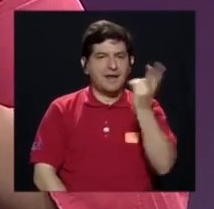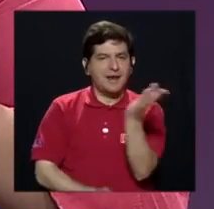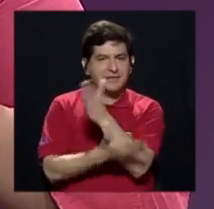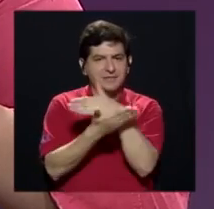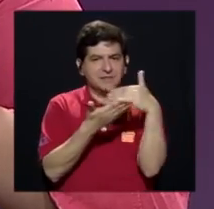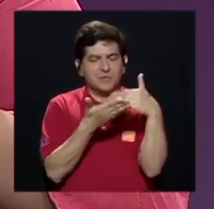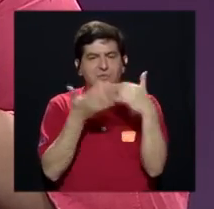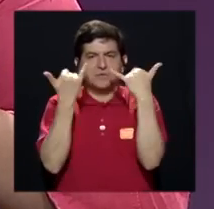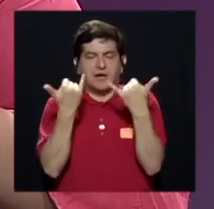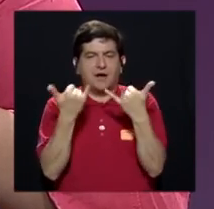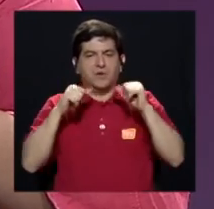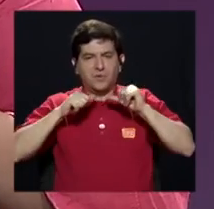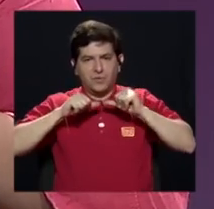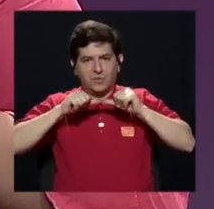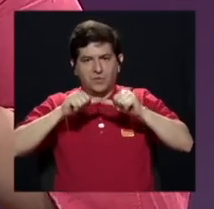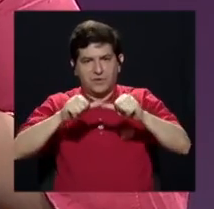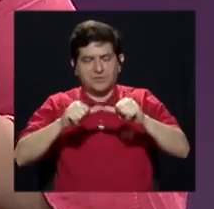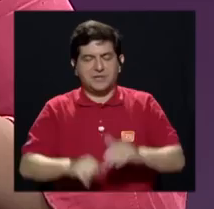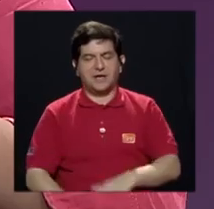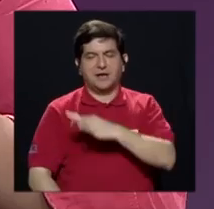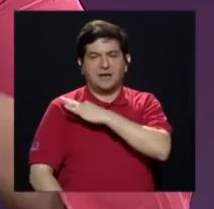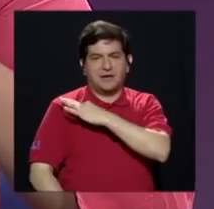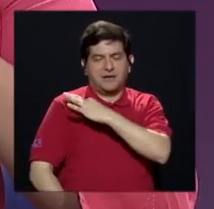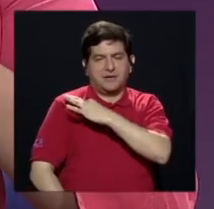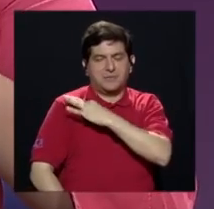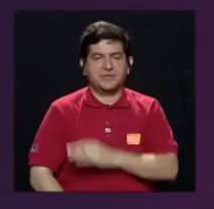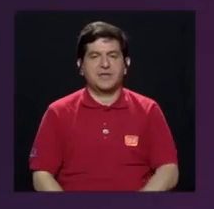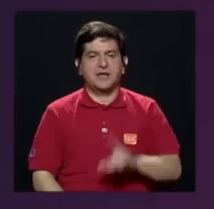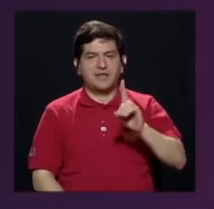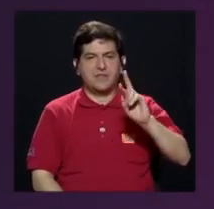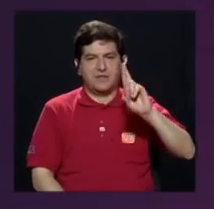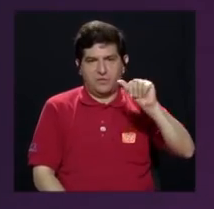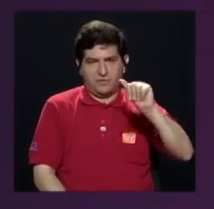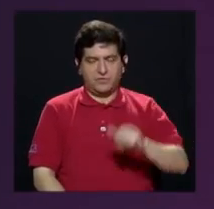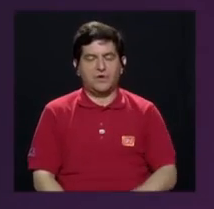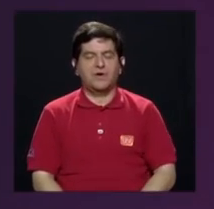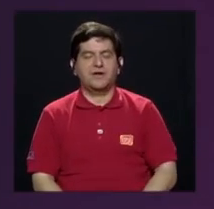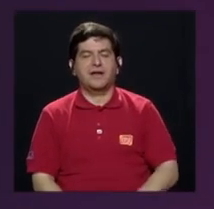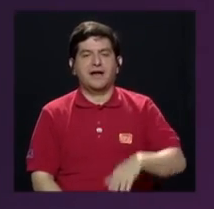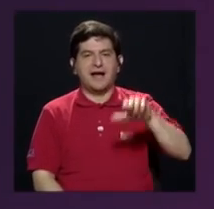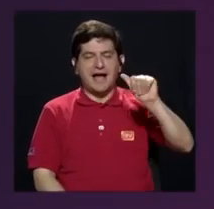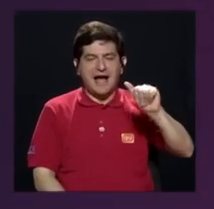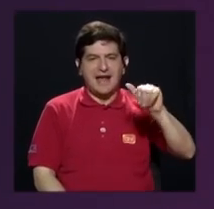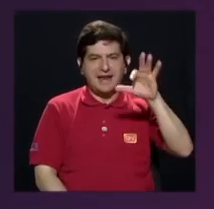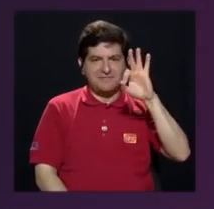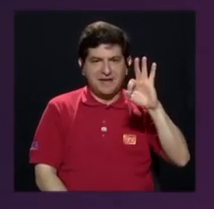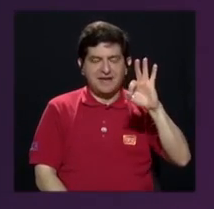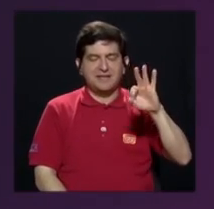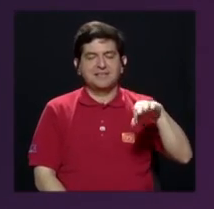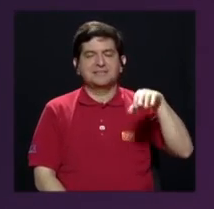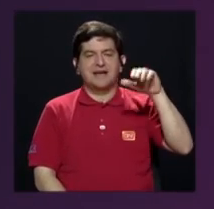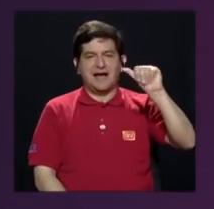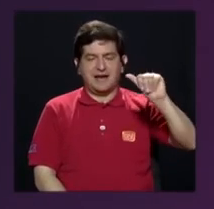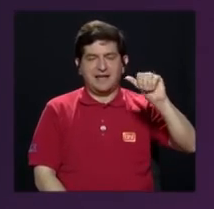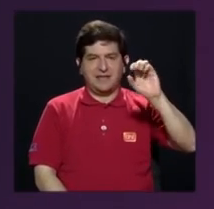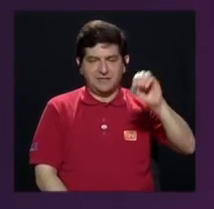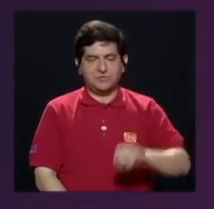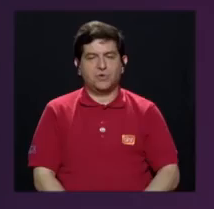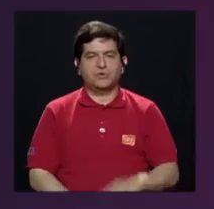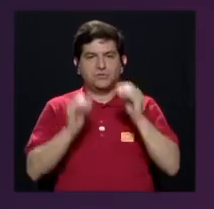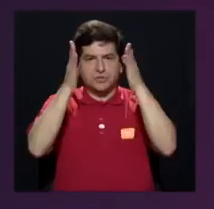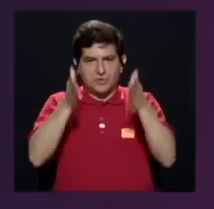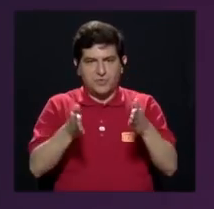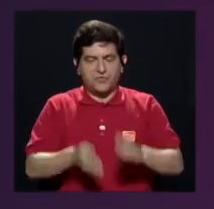vamos a continuar con nuestra invitada la doctora ana felicia arias olsen profesora a la universidad de costa rica